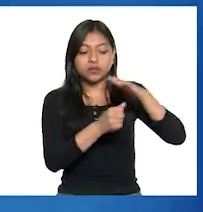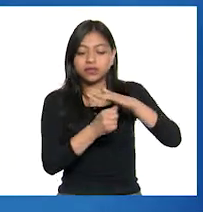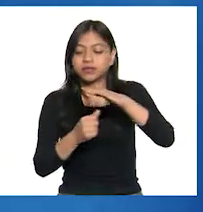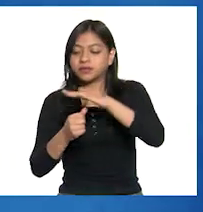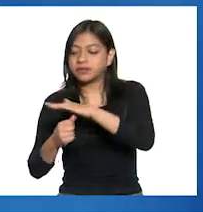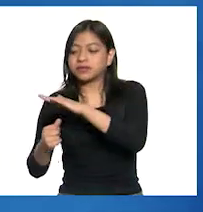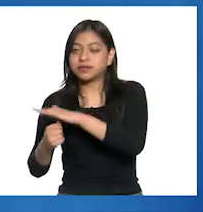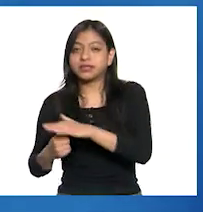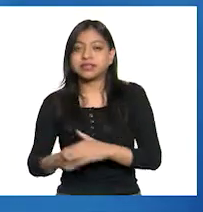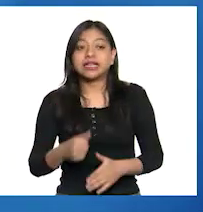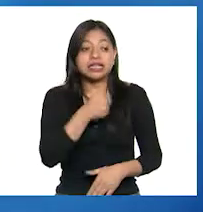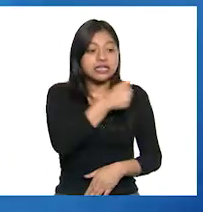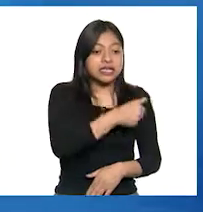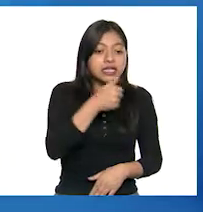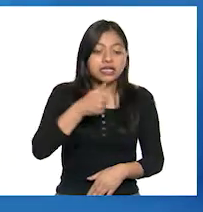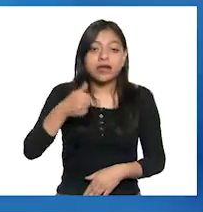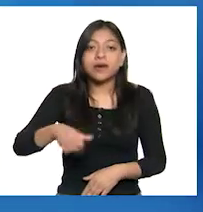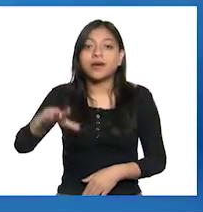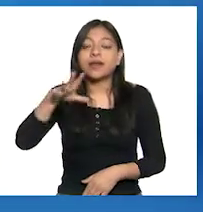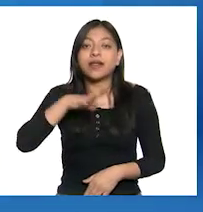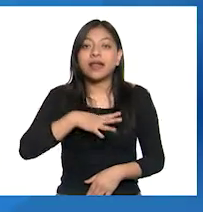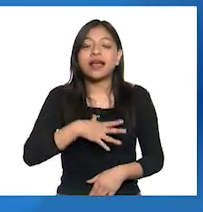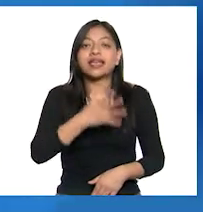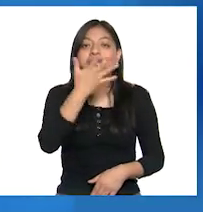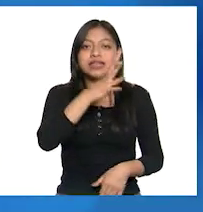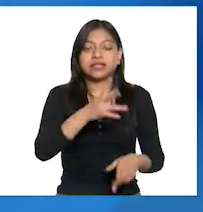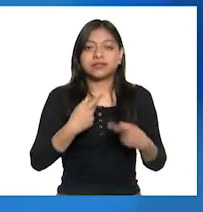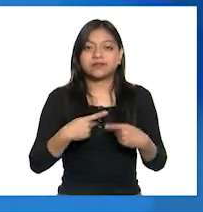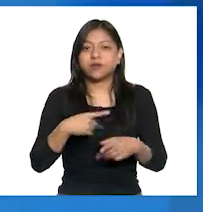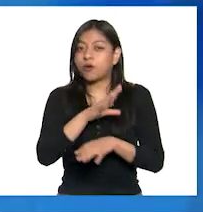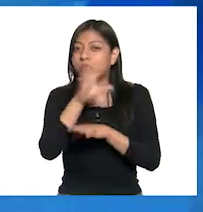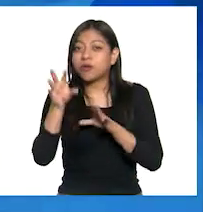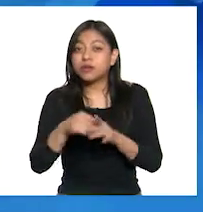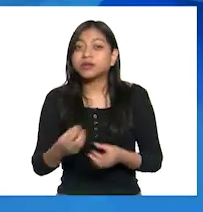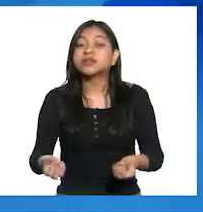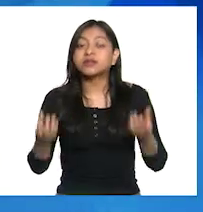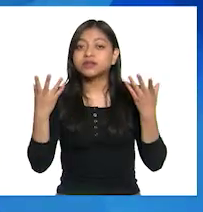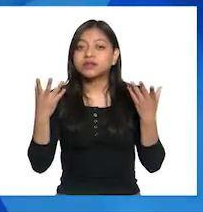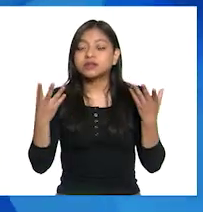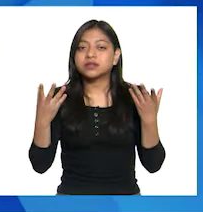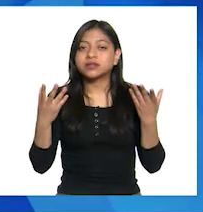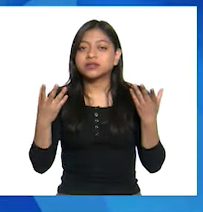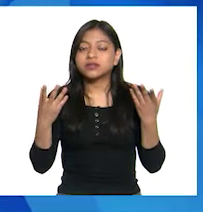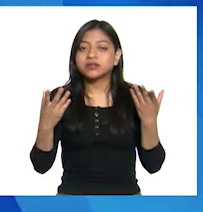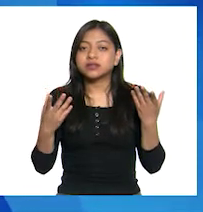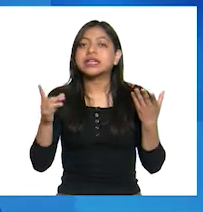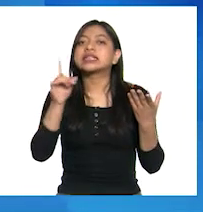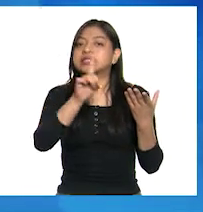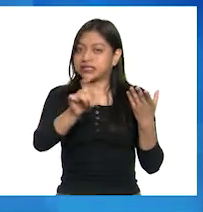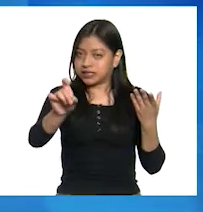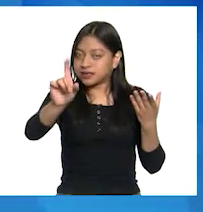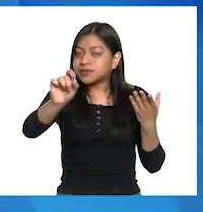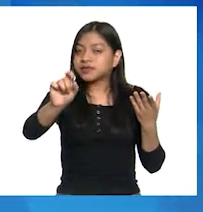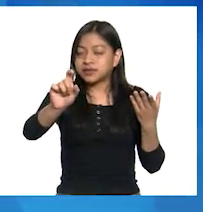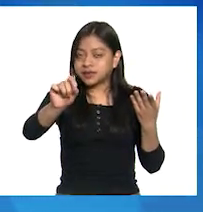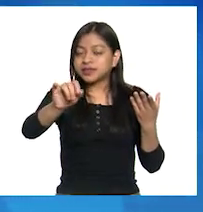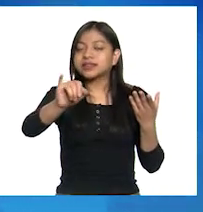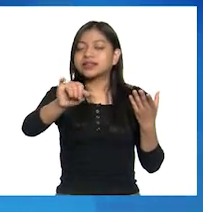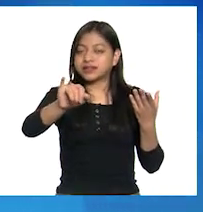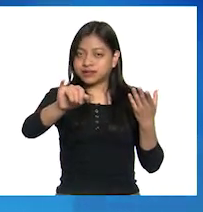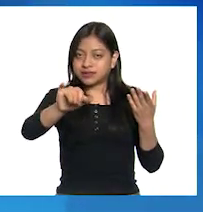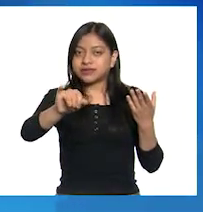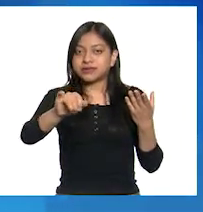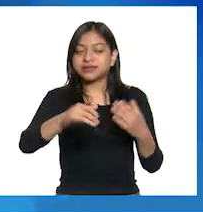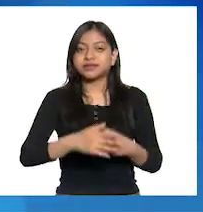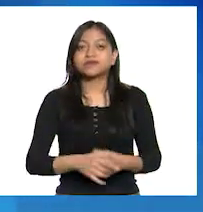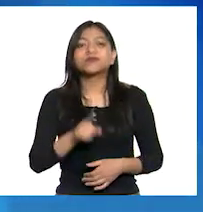10 personas cada una. ¿Cuántas personas se incluye en total el paquete? ¿Cuántas? ¿120? Exacto, 120.